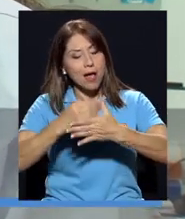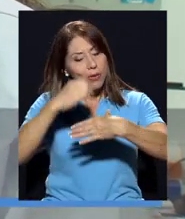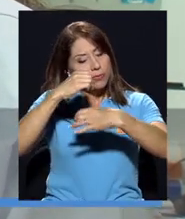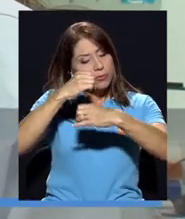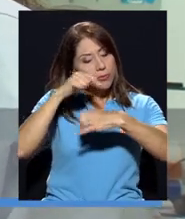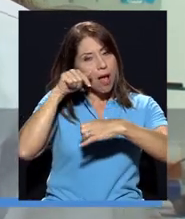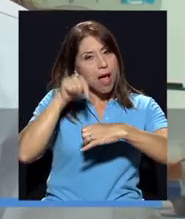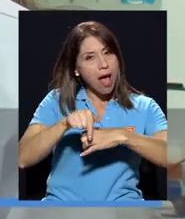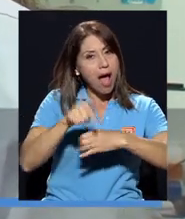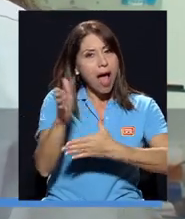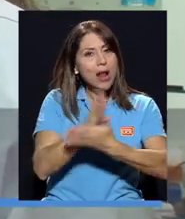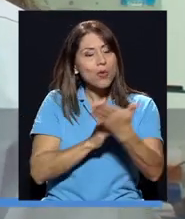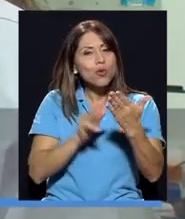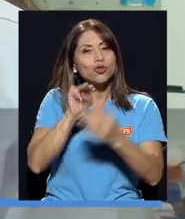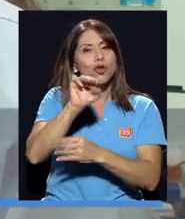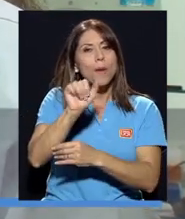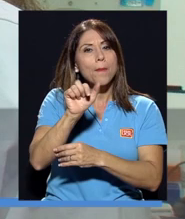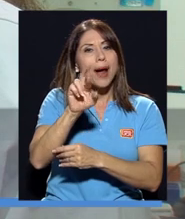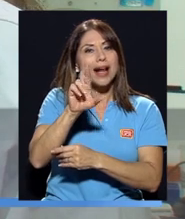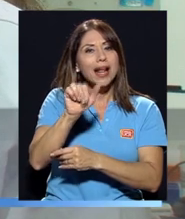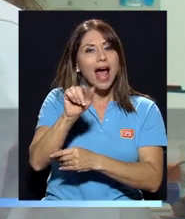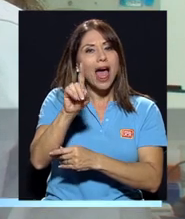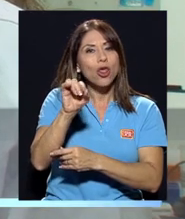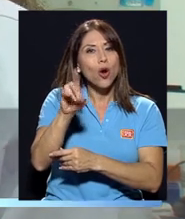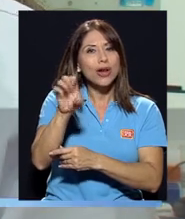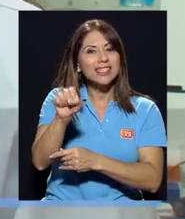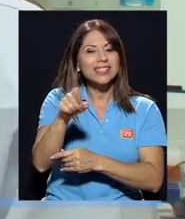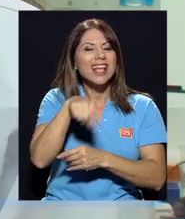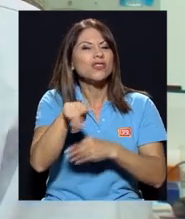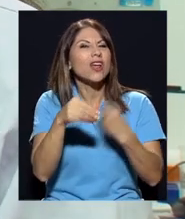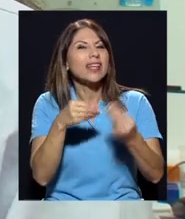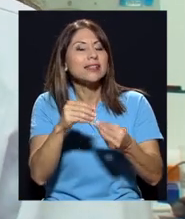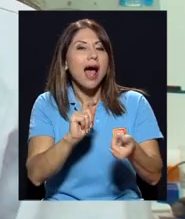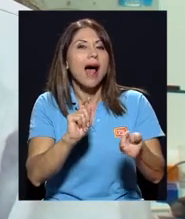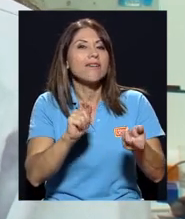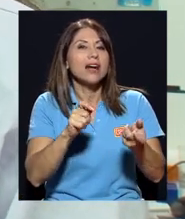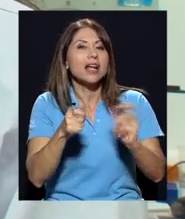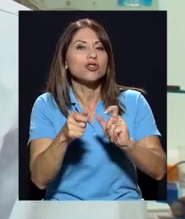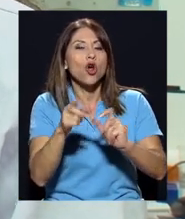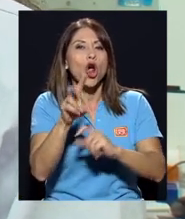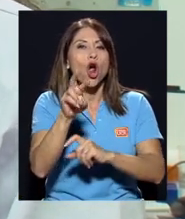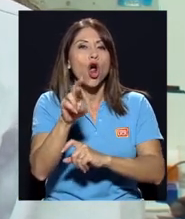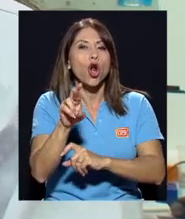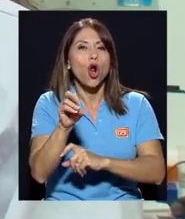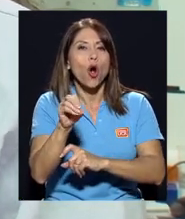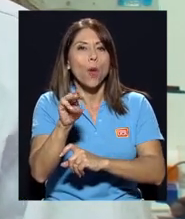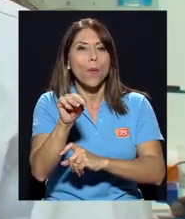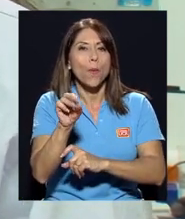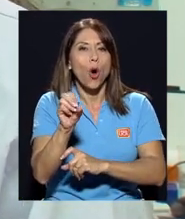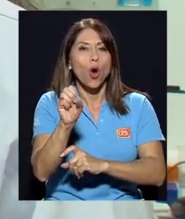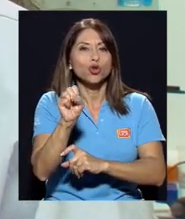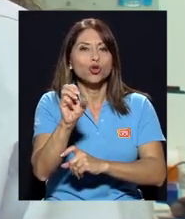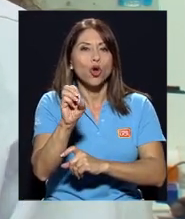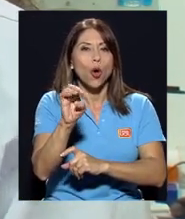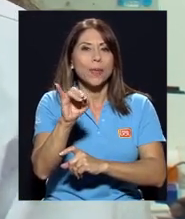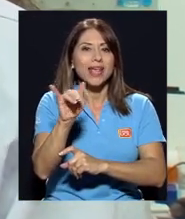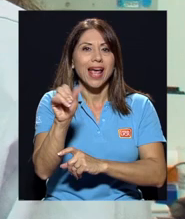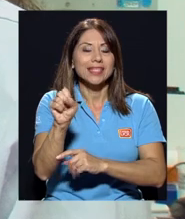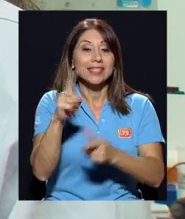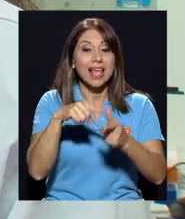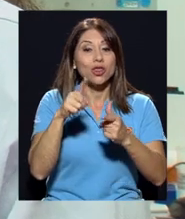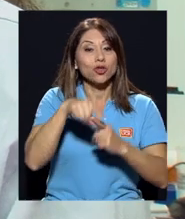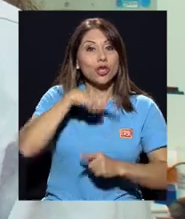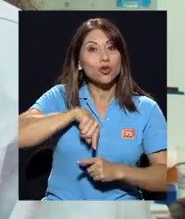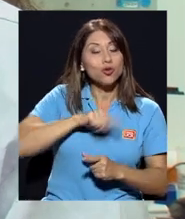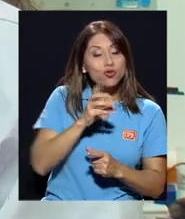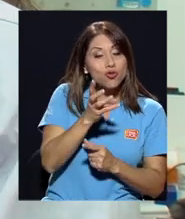ciertos marcadores. Esos marcadores son aberraciones cromosómicas. Entonces, realizando un conteo del número de